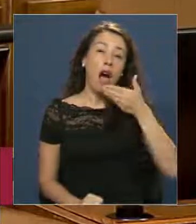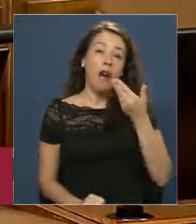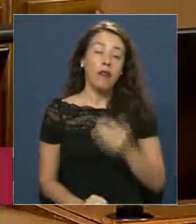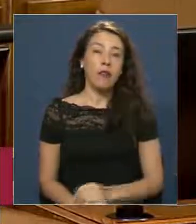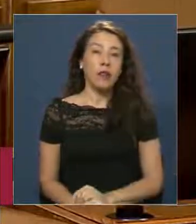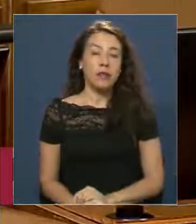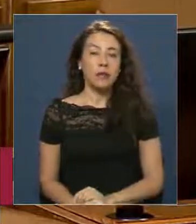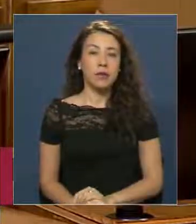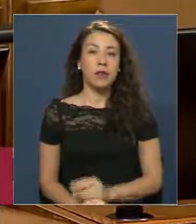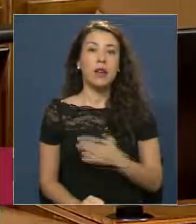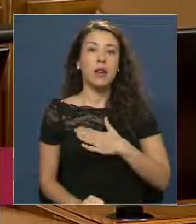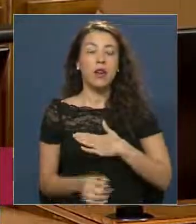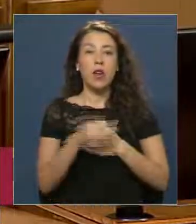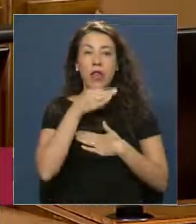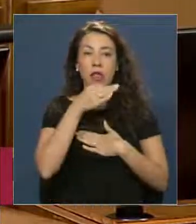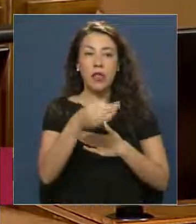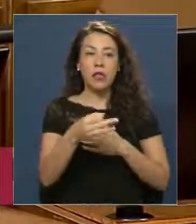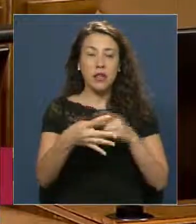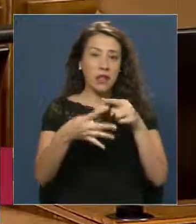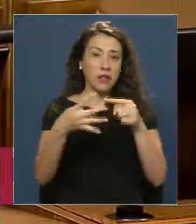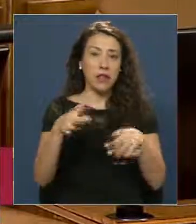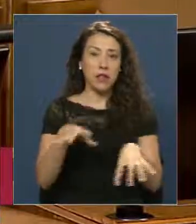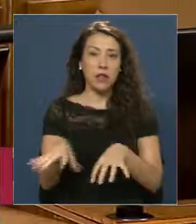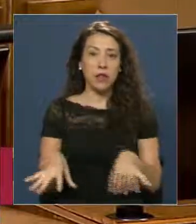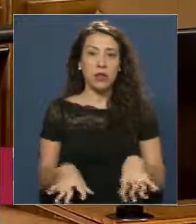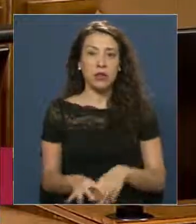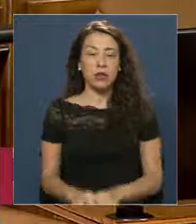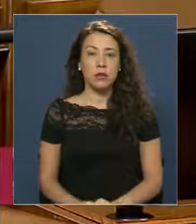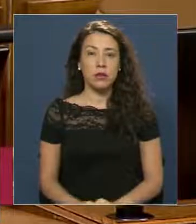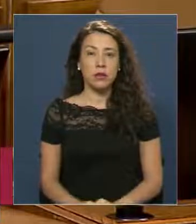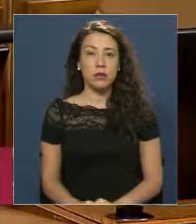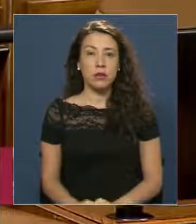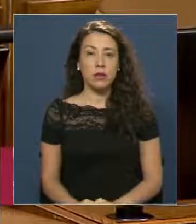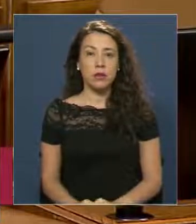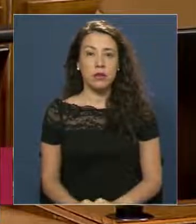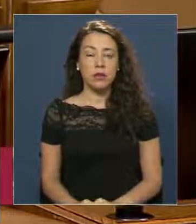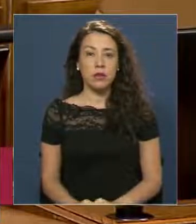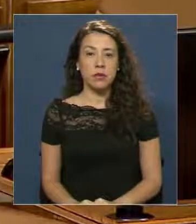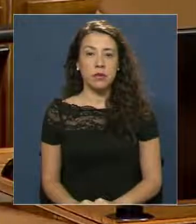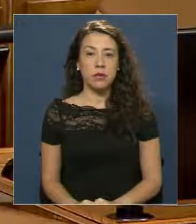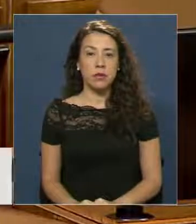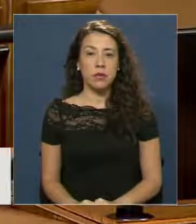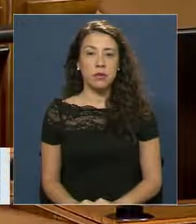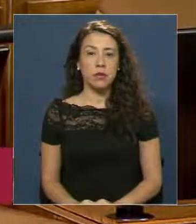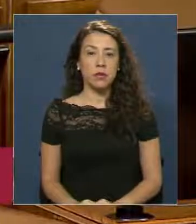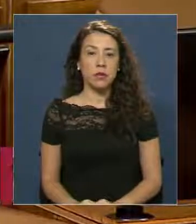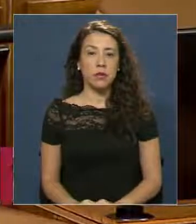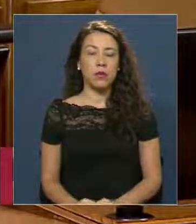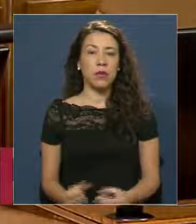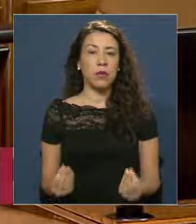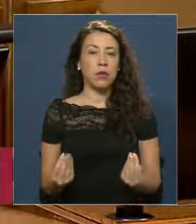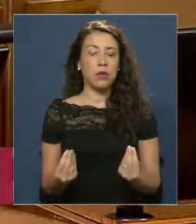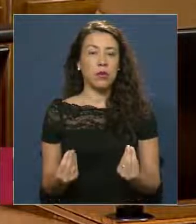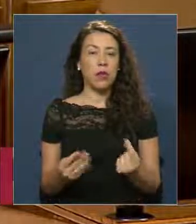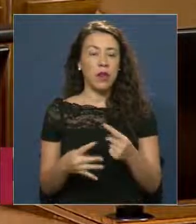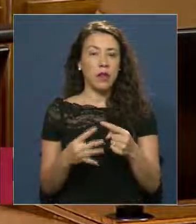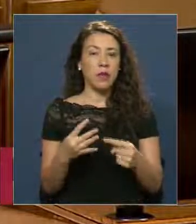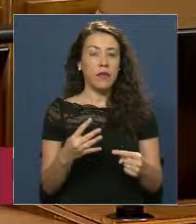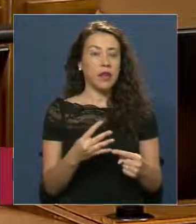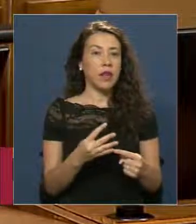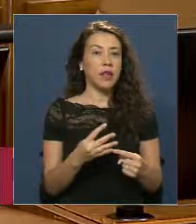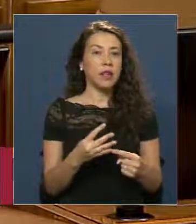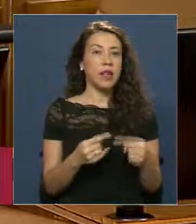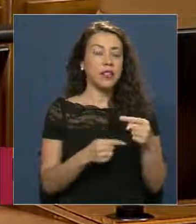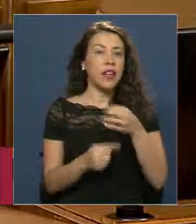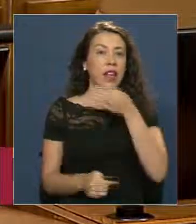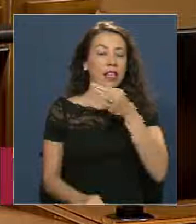y decir un par de cuestiones. Primero, muchos de los casos que ha puesto el diputado del Olio por